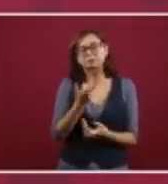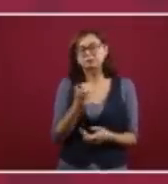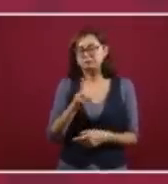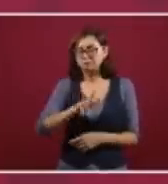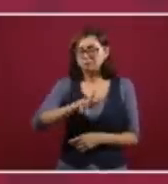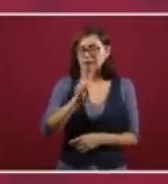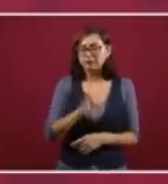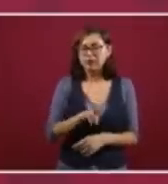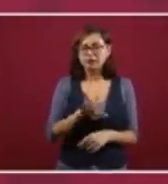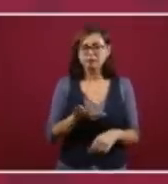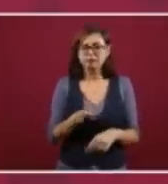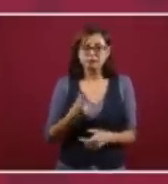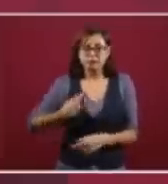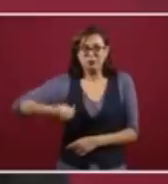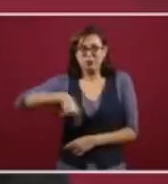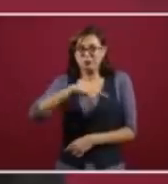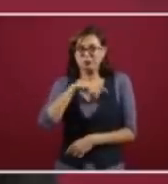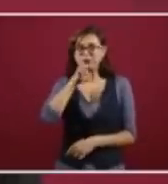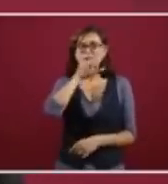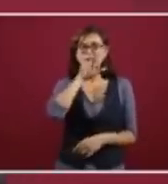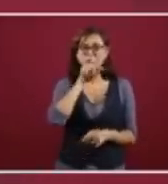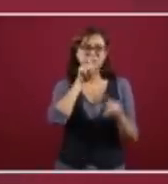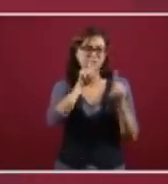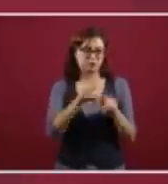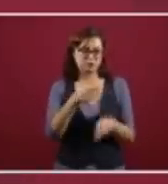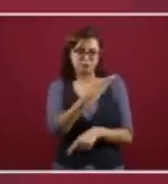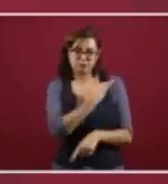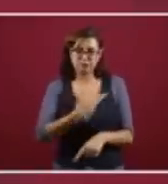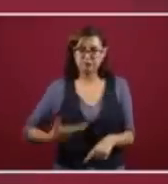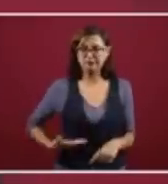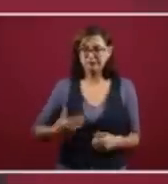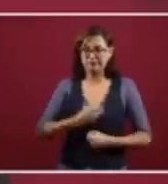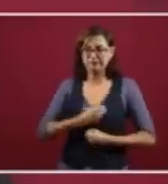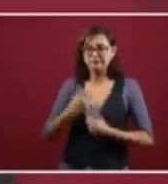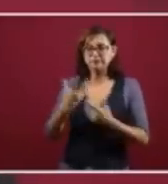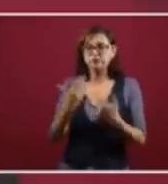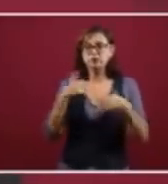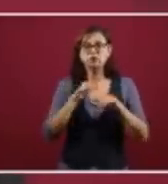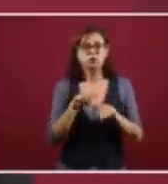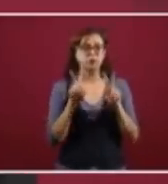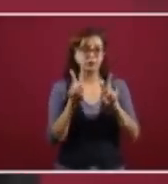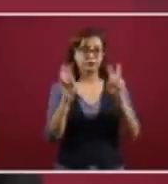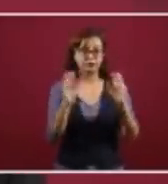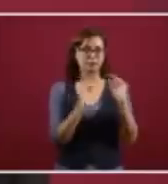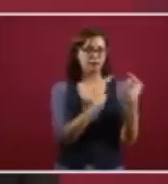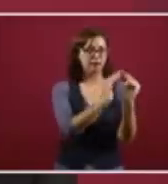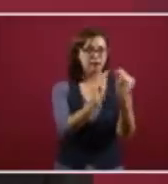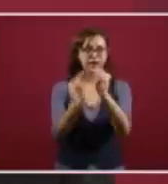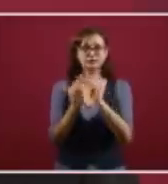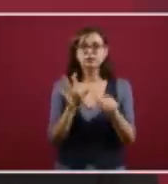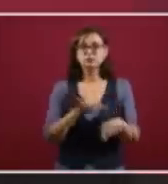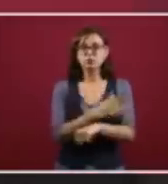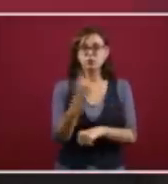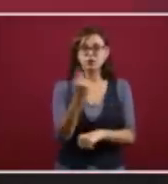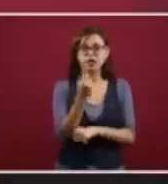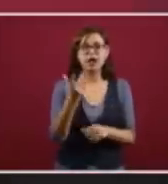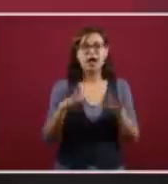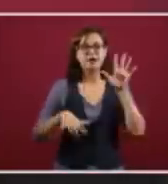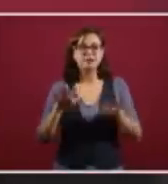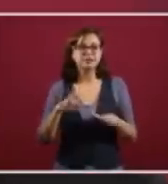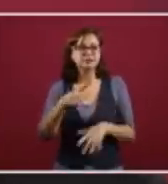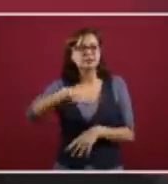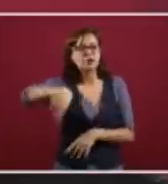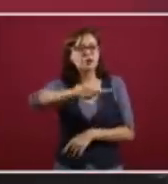la preocupación que hemos tenido y que ha expresado el señor presidente en el caso de vivienda es que muchas de las familias no tuvieron